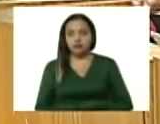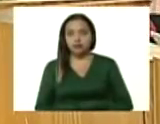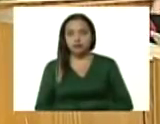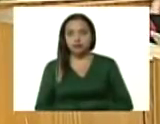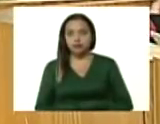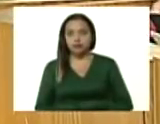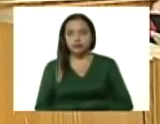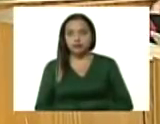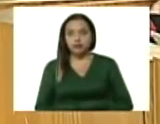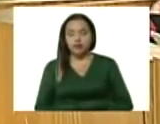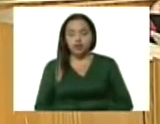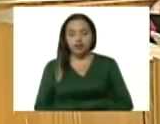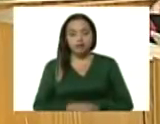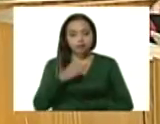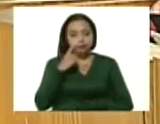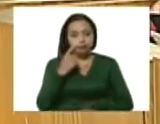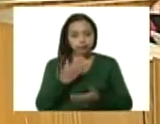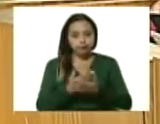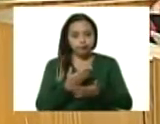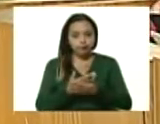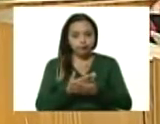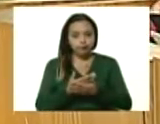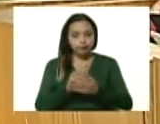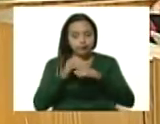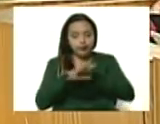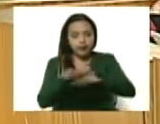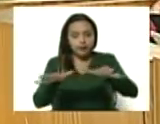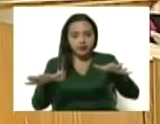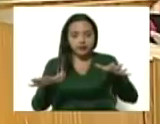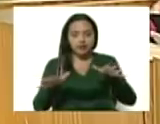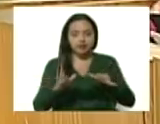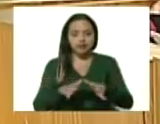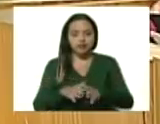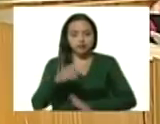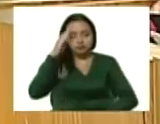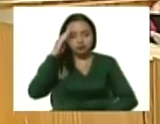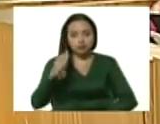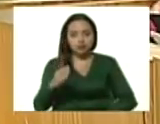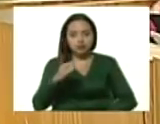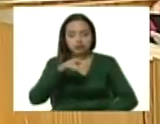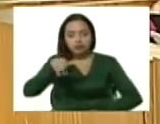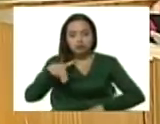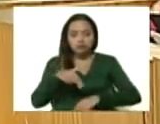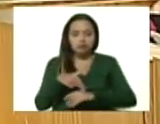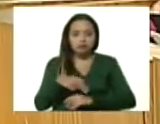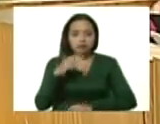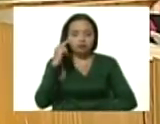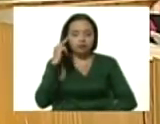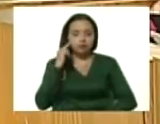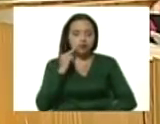Chequeo del despliegue de la milicia nacional bolivariana,